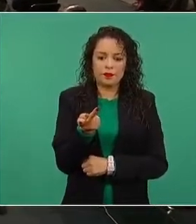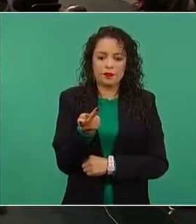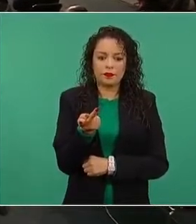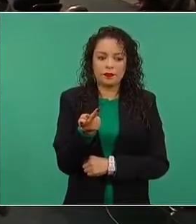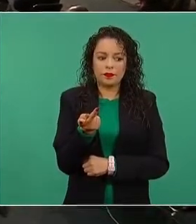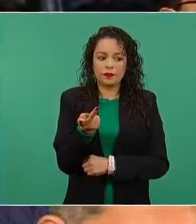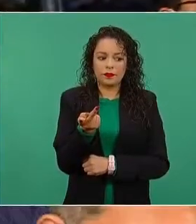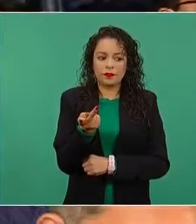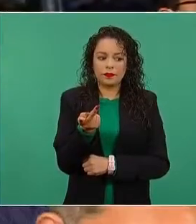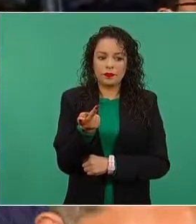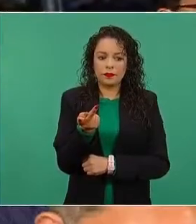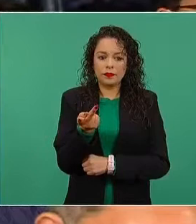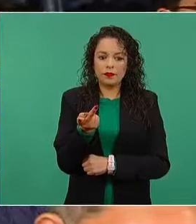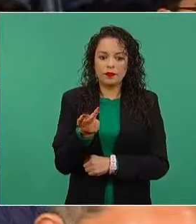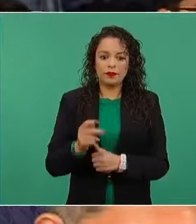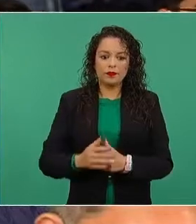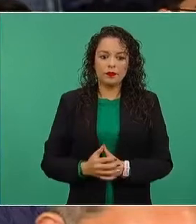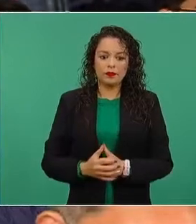¿cuántas